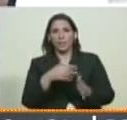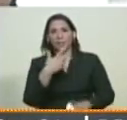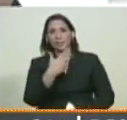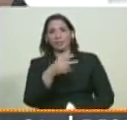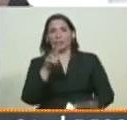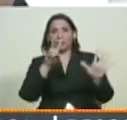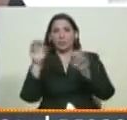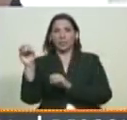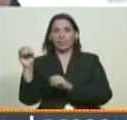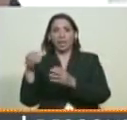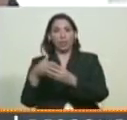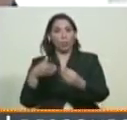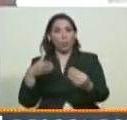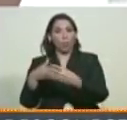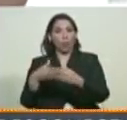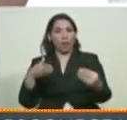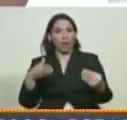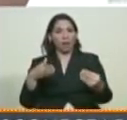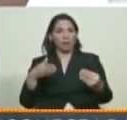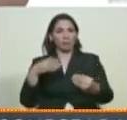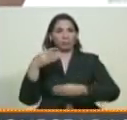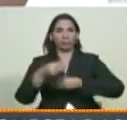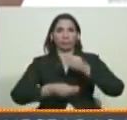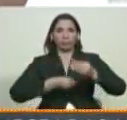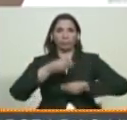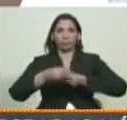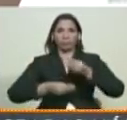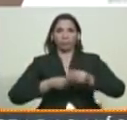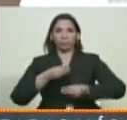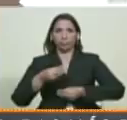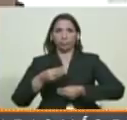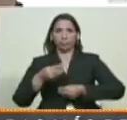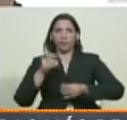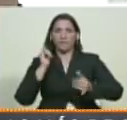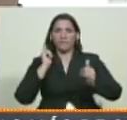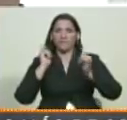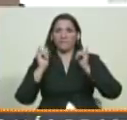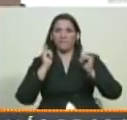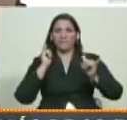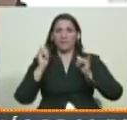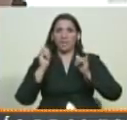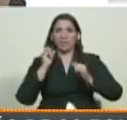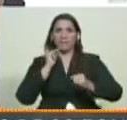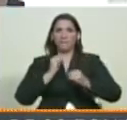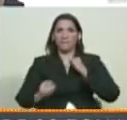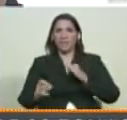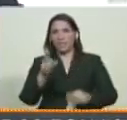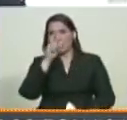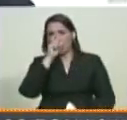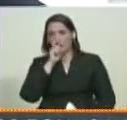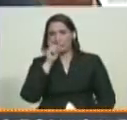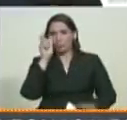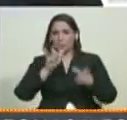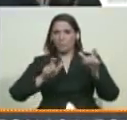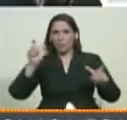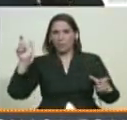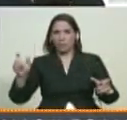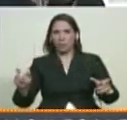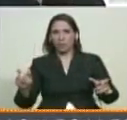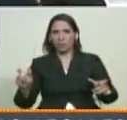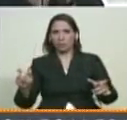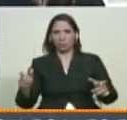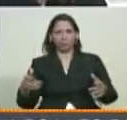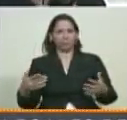$1.041.370 para la realización de la fiesta de fin de año para su personal, óigase